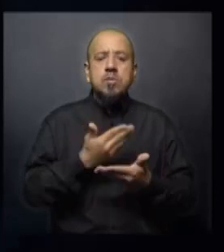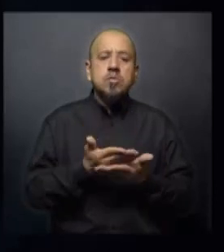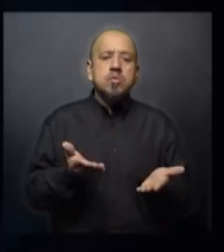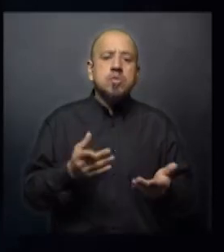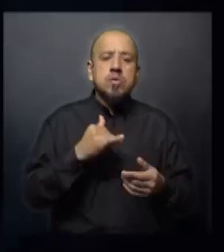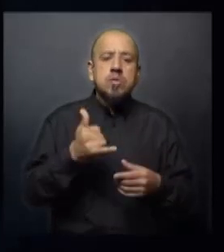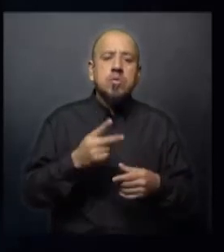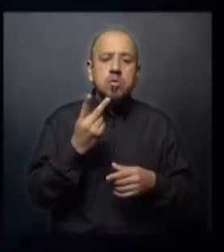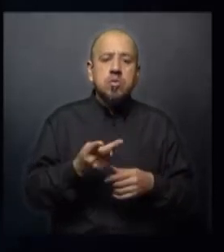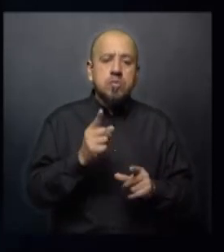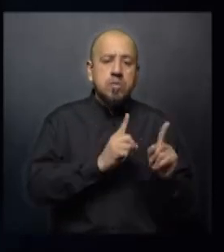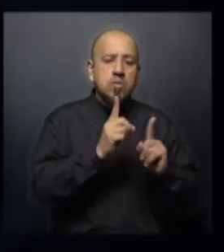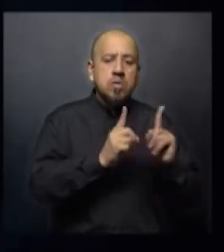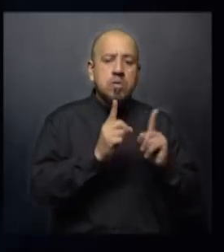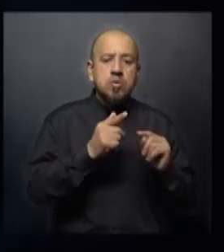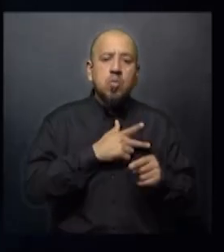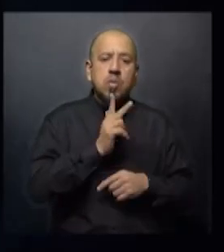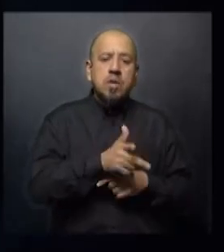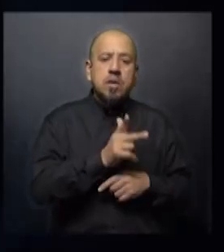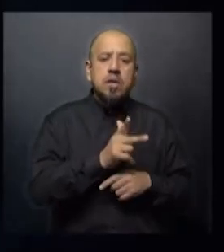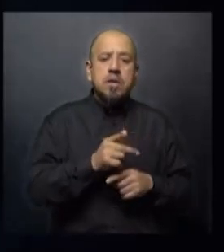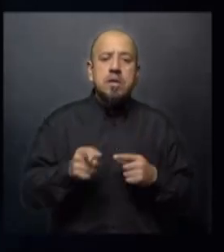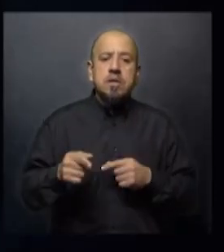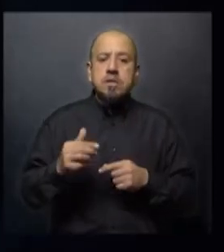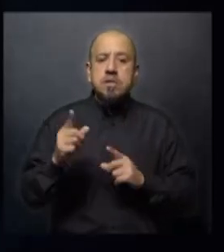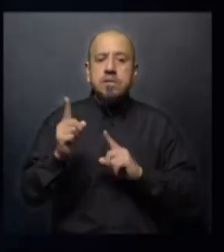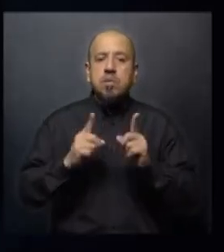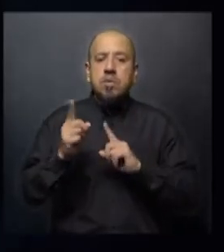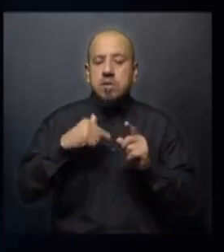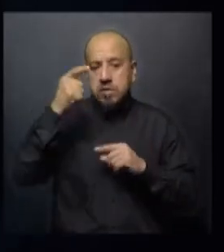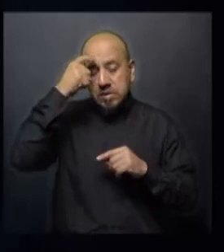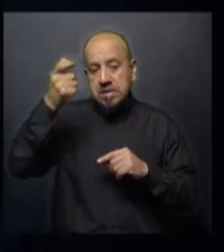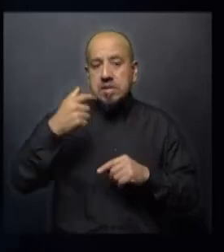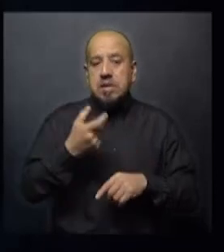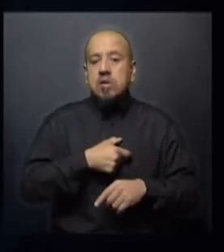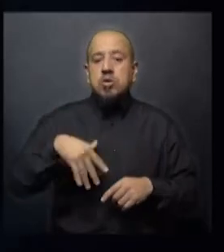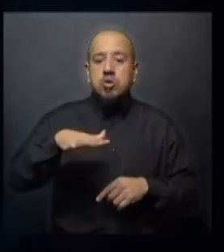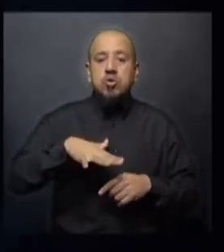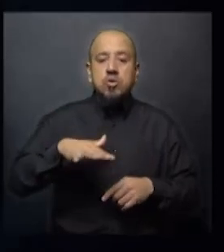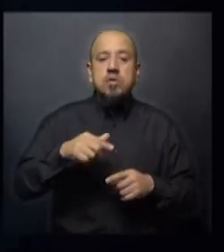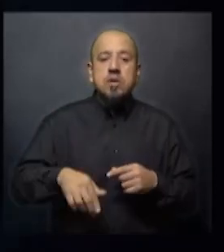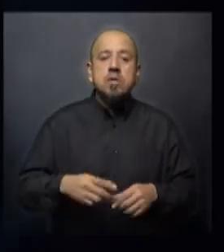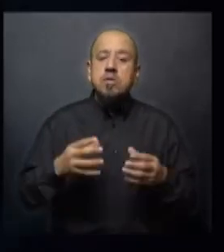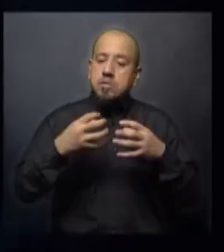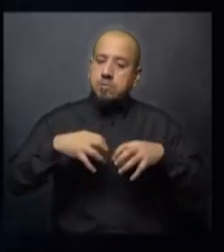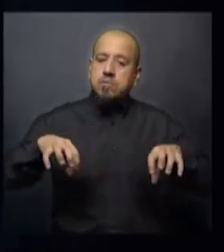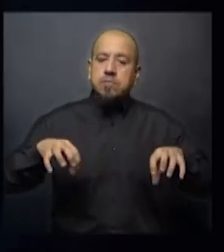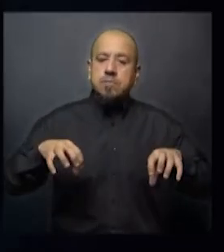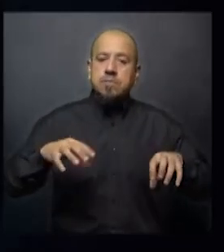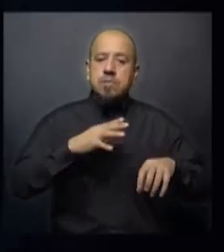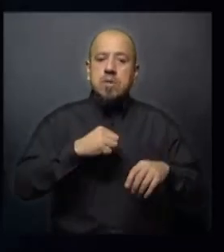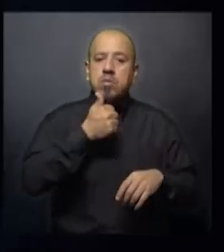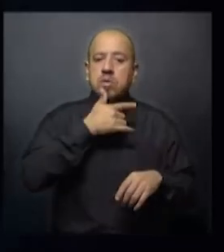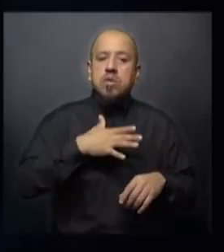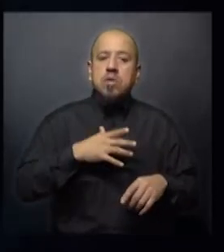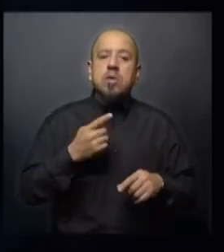nosotros tenemos dos facultades no humanidades Y ciencias educación y facultad ciencias sociales son dos no Por casualidad todo tiene su historia atrás